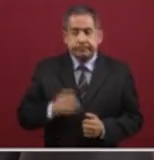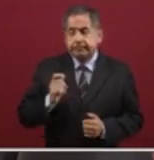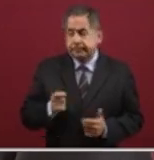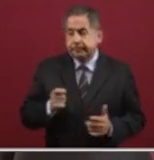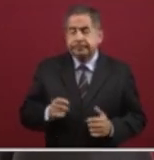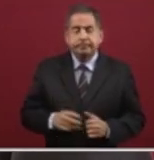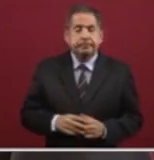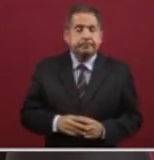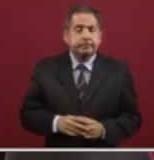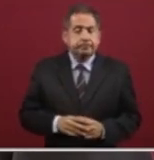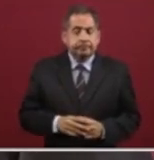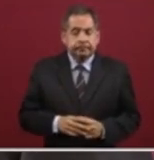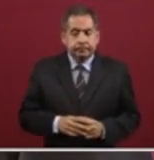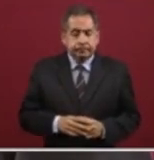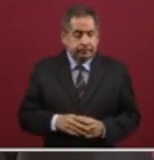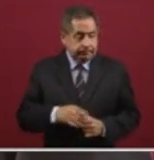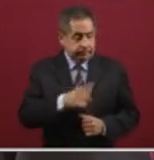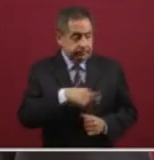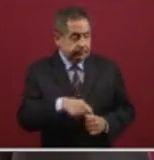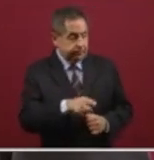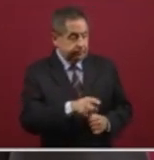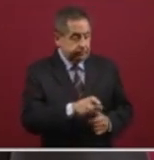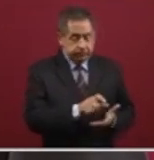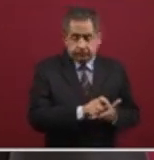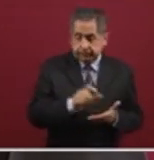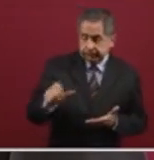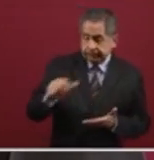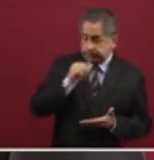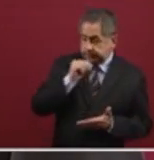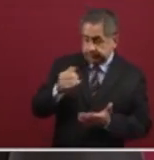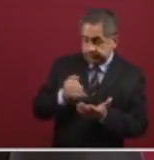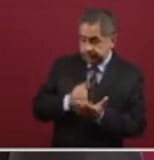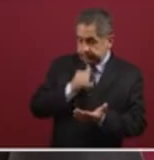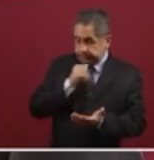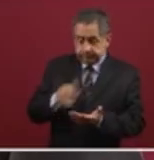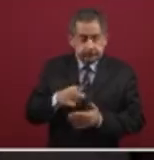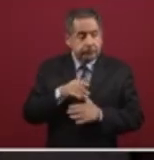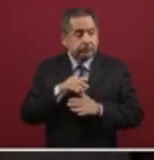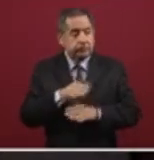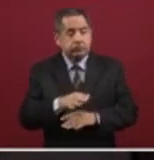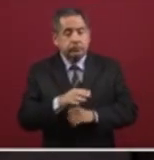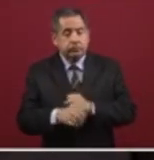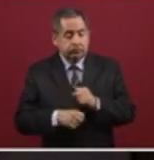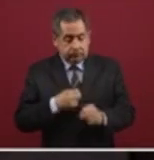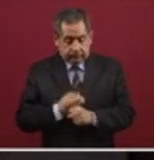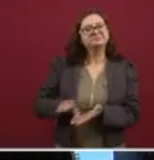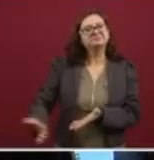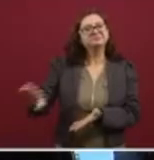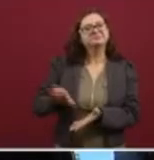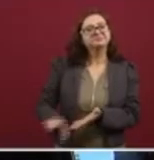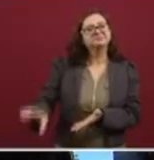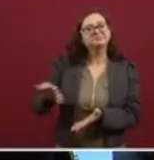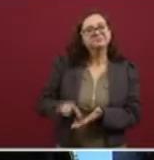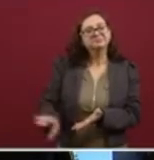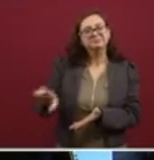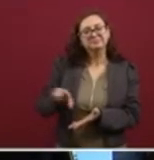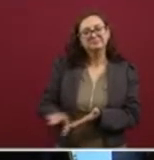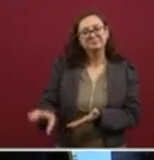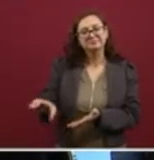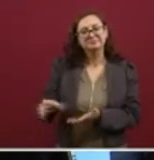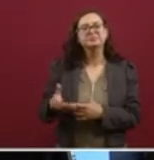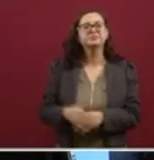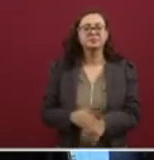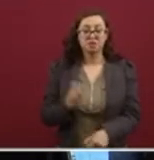Fertinal. Sin embargo, aclaró que si ese gobierno solicita información, México la proporcionará. Está abierta